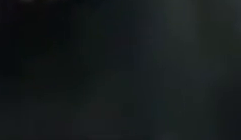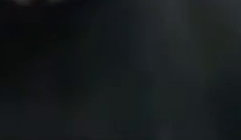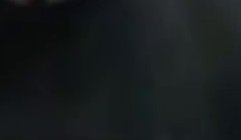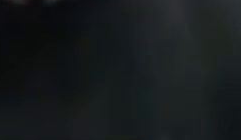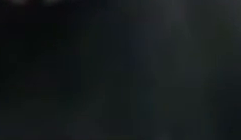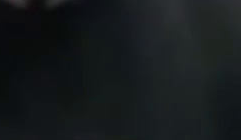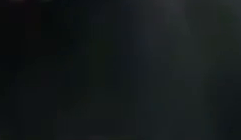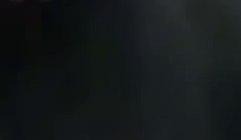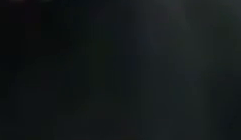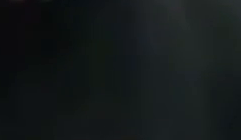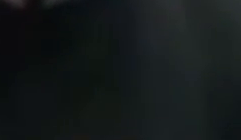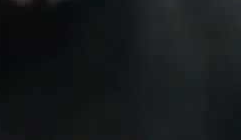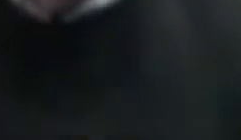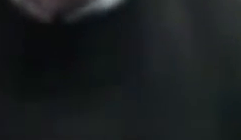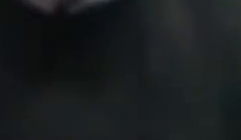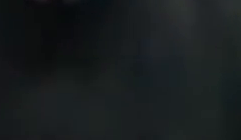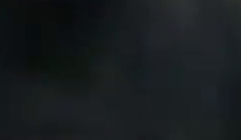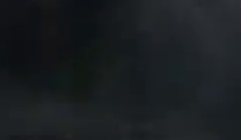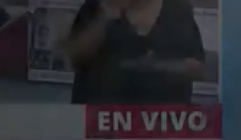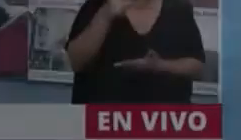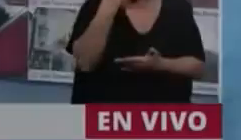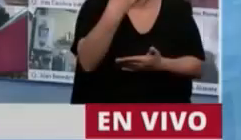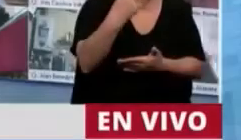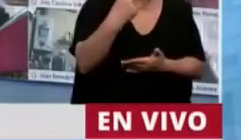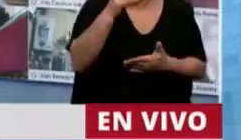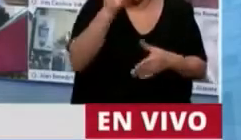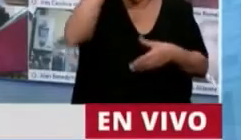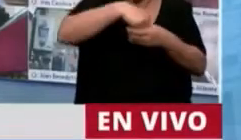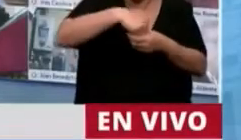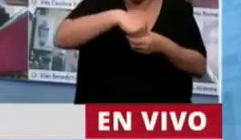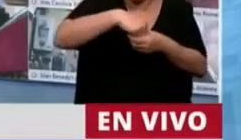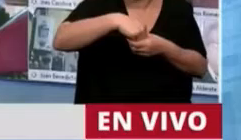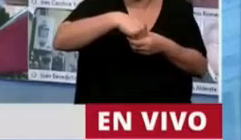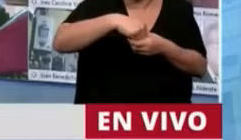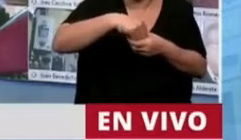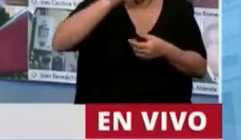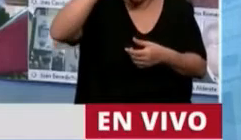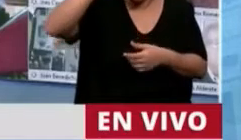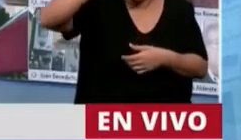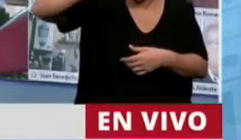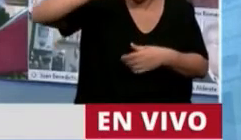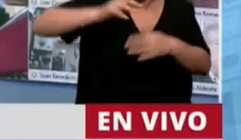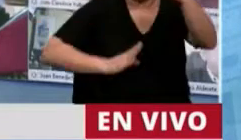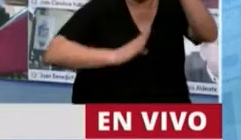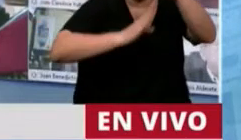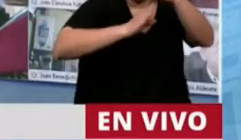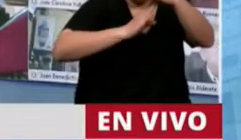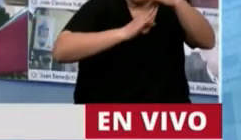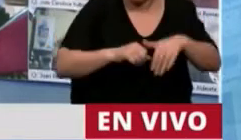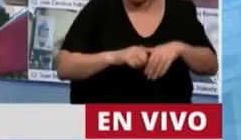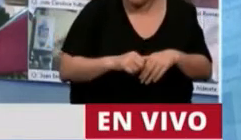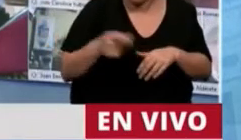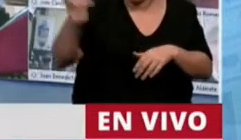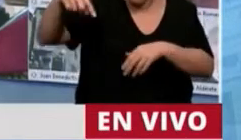sesiones virtuales no sirven, que hay que no sé qué cosa, que hace falta